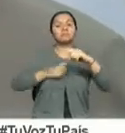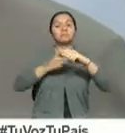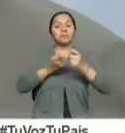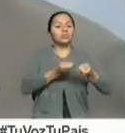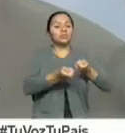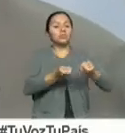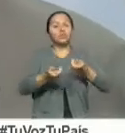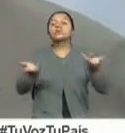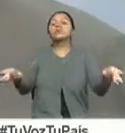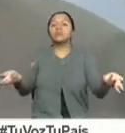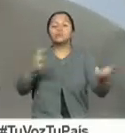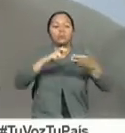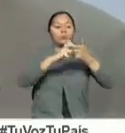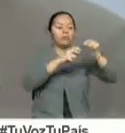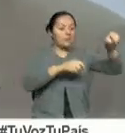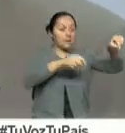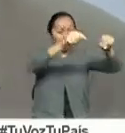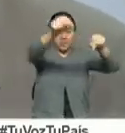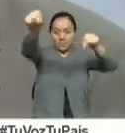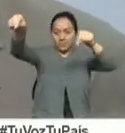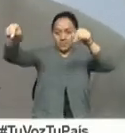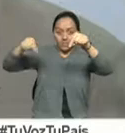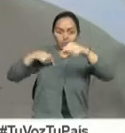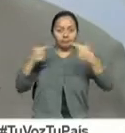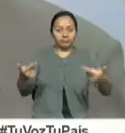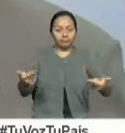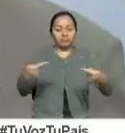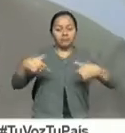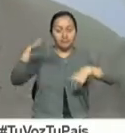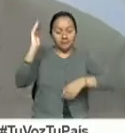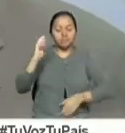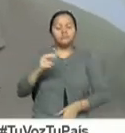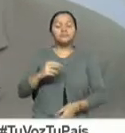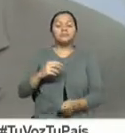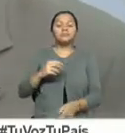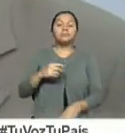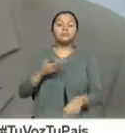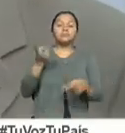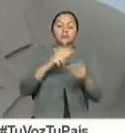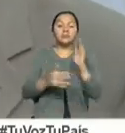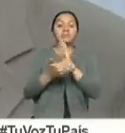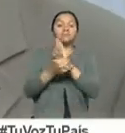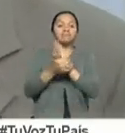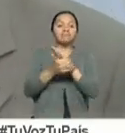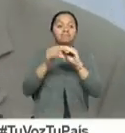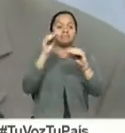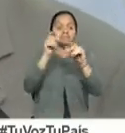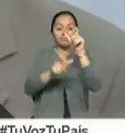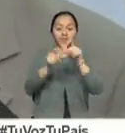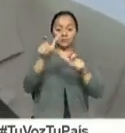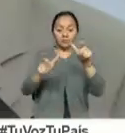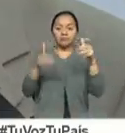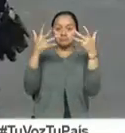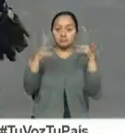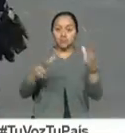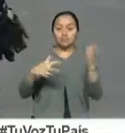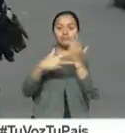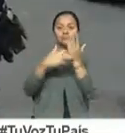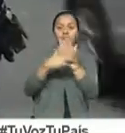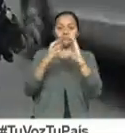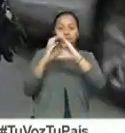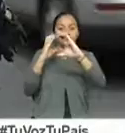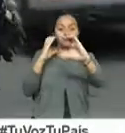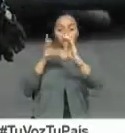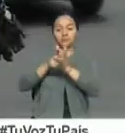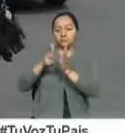lugares donde se ha identificado mayor accidentabilidad. Se ha capacitado a las personas responsables de los terminales terrestres.